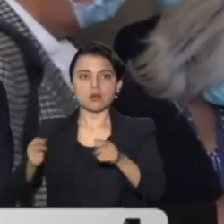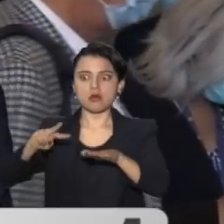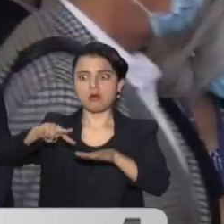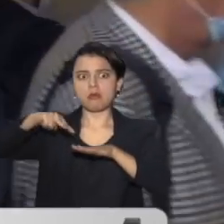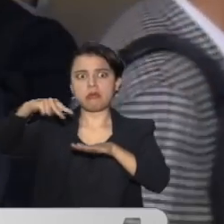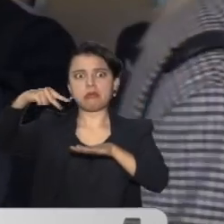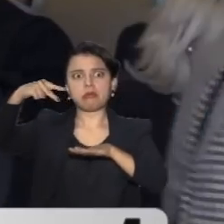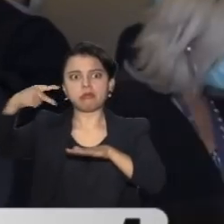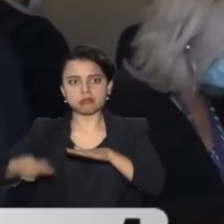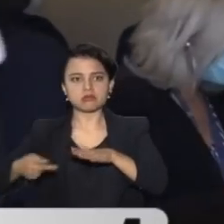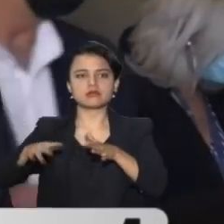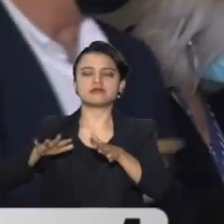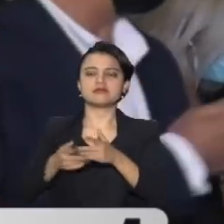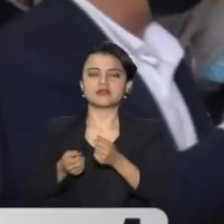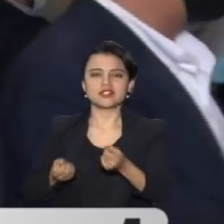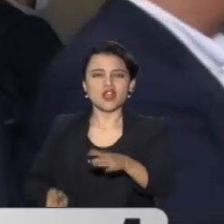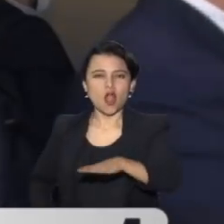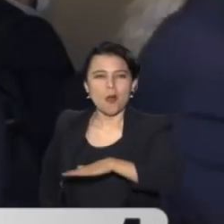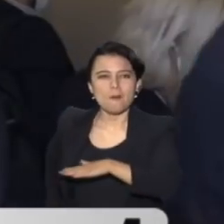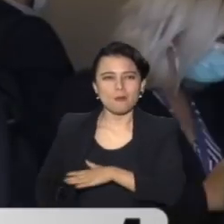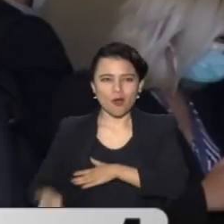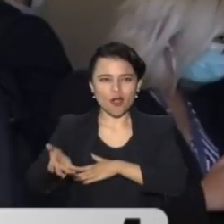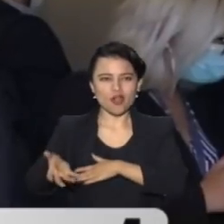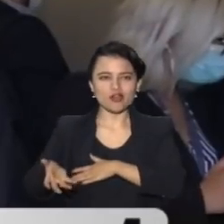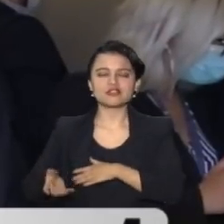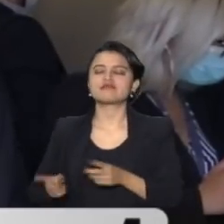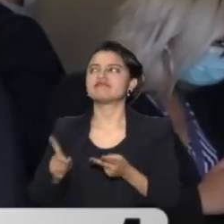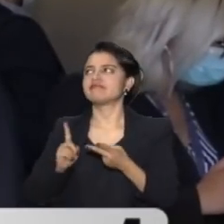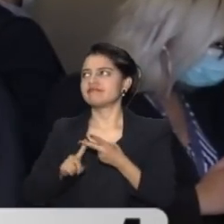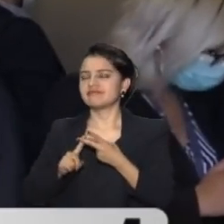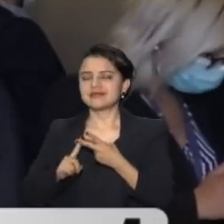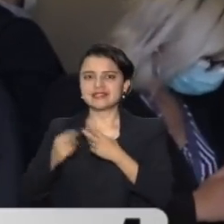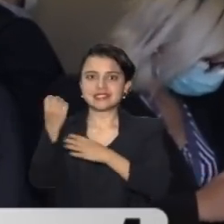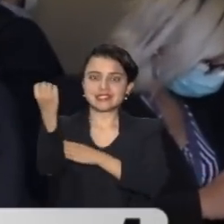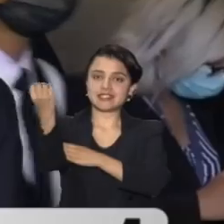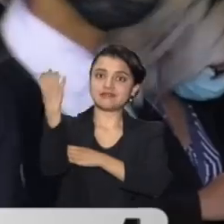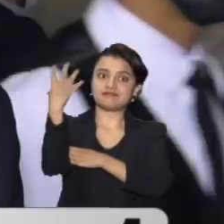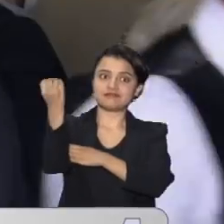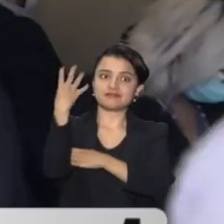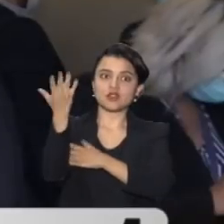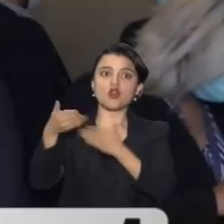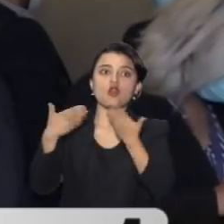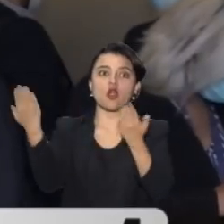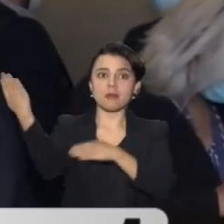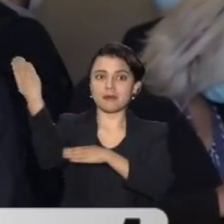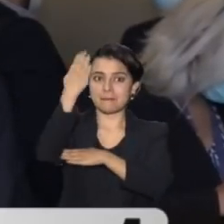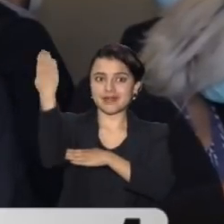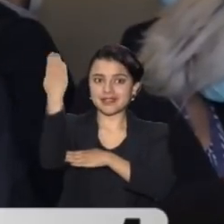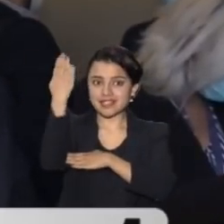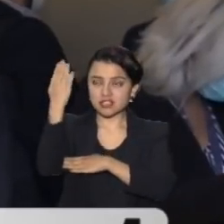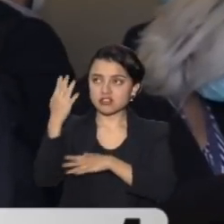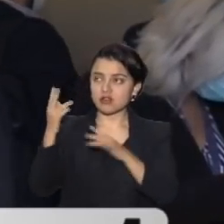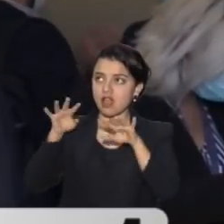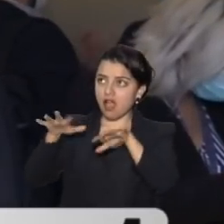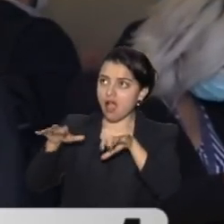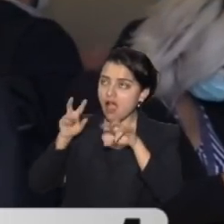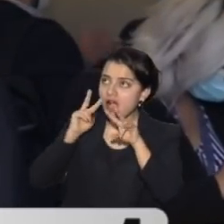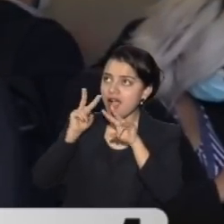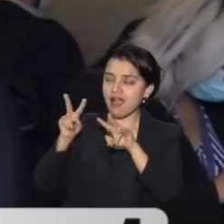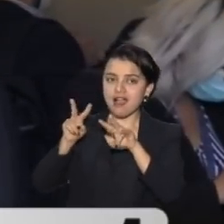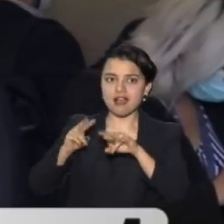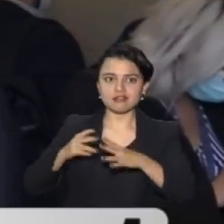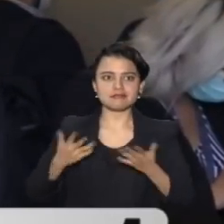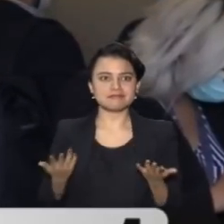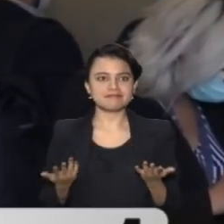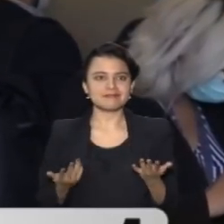caída, cine, bolos, en fin, una cantidad de actividades para que la gente pueda ir y disfrutar de este espacio que hoy no visita normalmente y